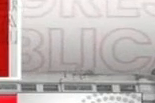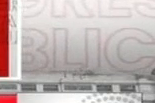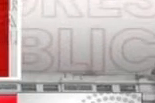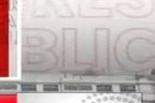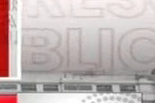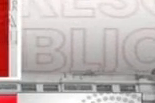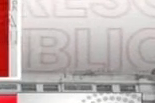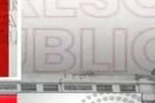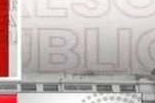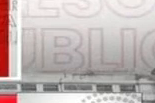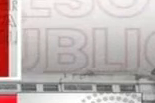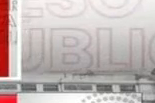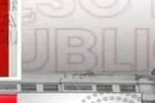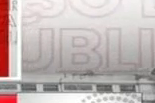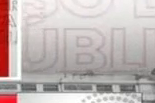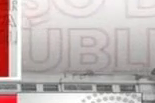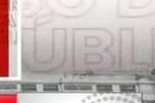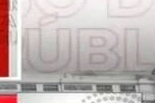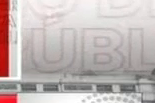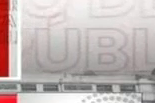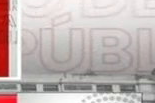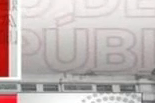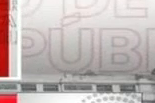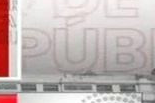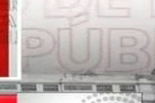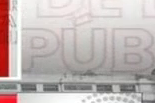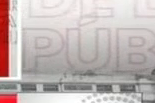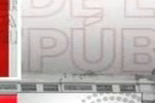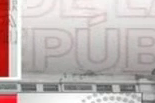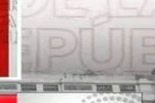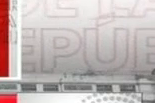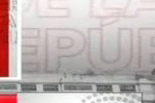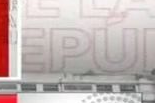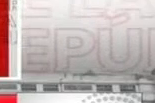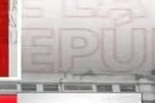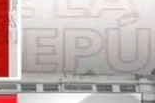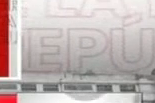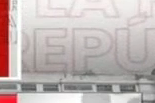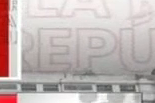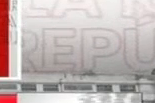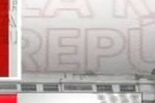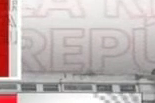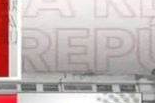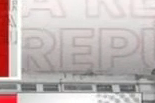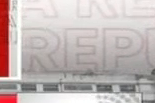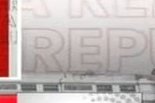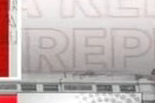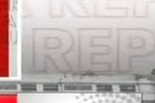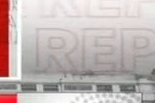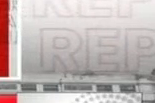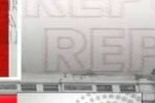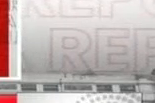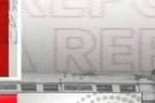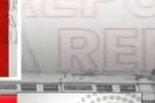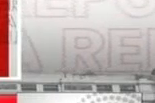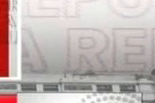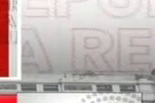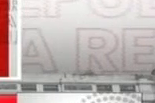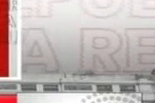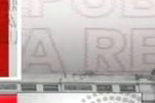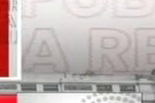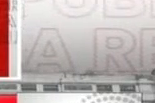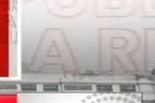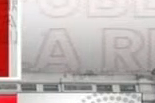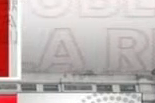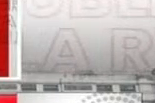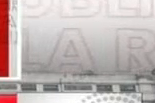eficiencia en la gestión de las inversiones, teniendo en cuenta que el próximo año entramos a periodo electoral. Por